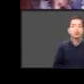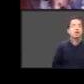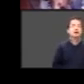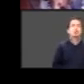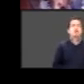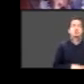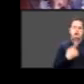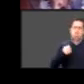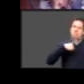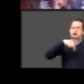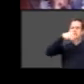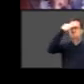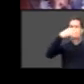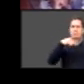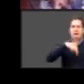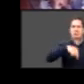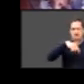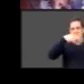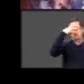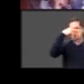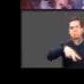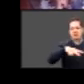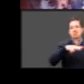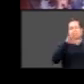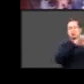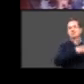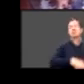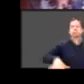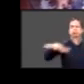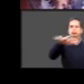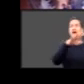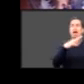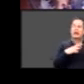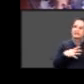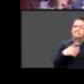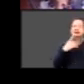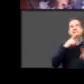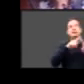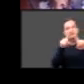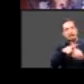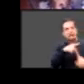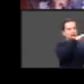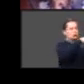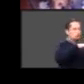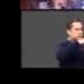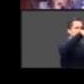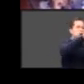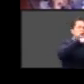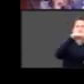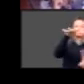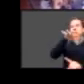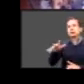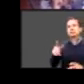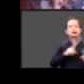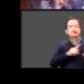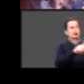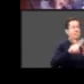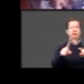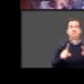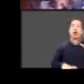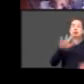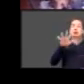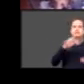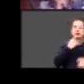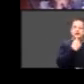que colocan en diferentes grados de pues de ventaja y de vulnerabilidad a estos niños